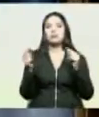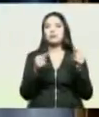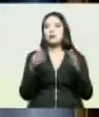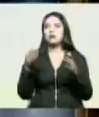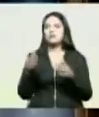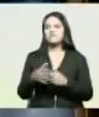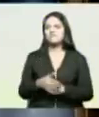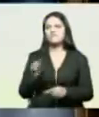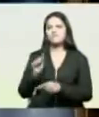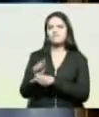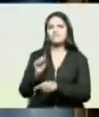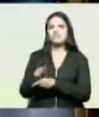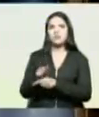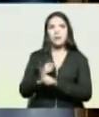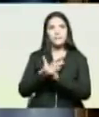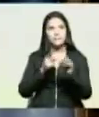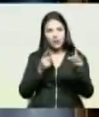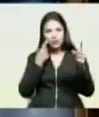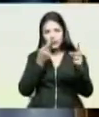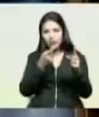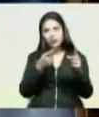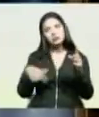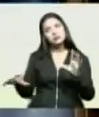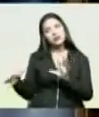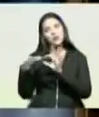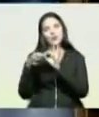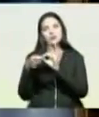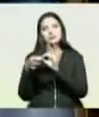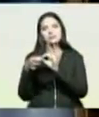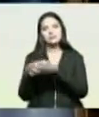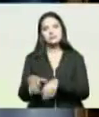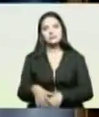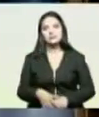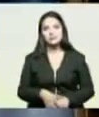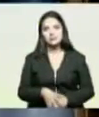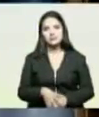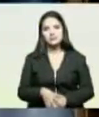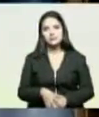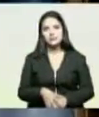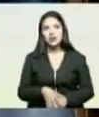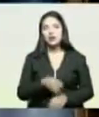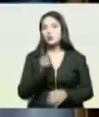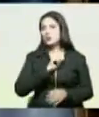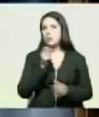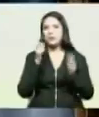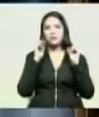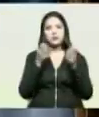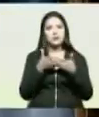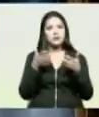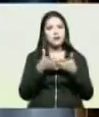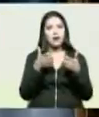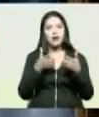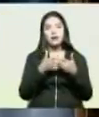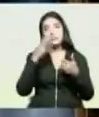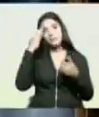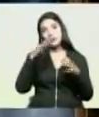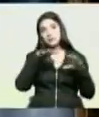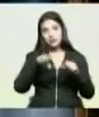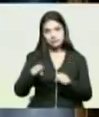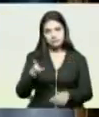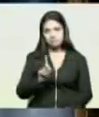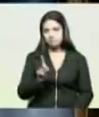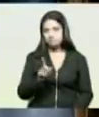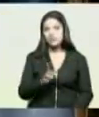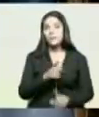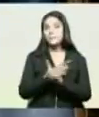al gobierno, pero en temas como este se une para evitar una guerra, para evitar una ocupación militar. Pero también hay